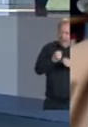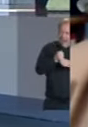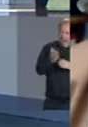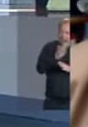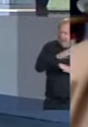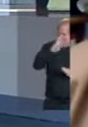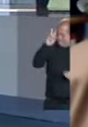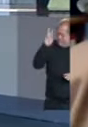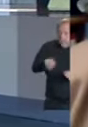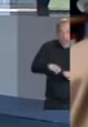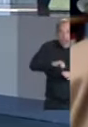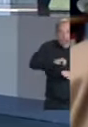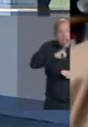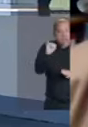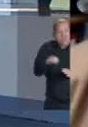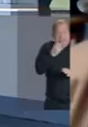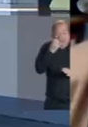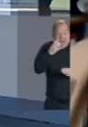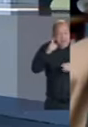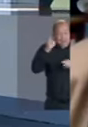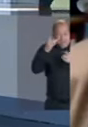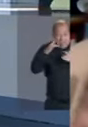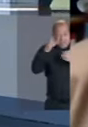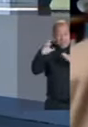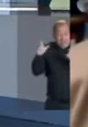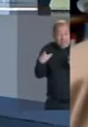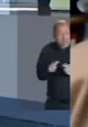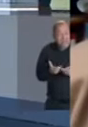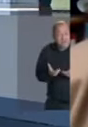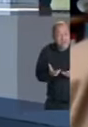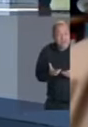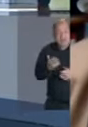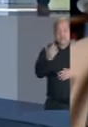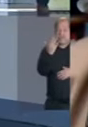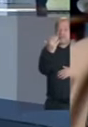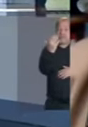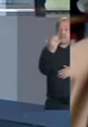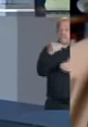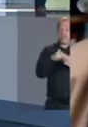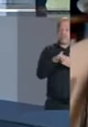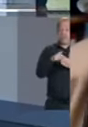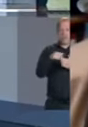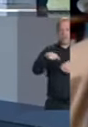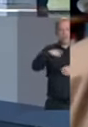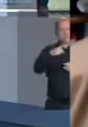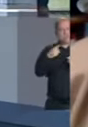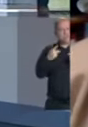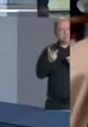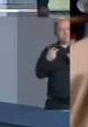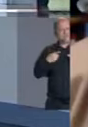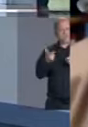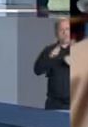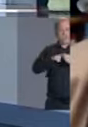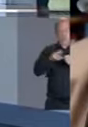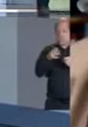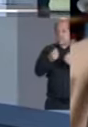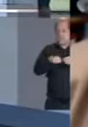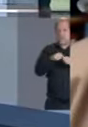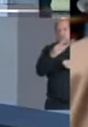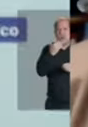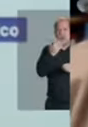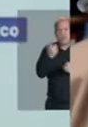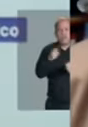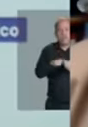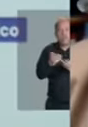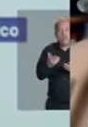de especialistas en esta materia, sobre todo en programas sociales, y sí señalaban que sí los índices